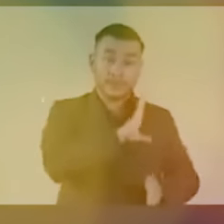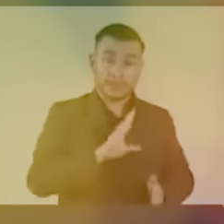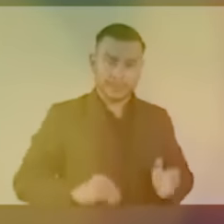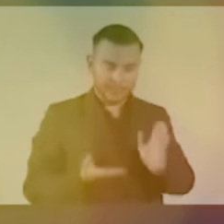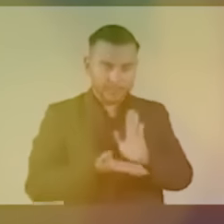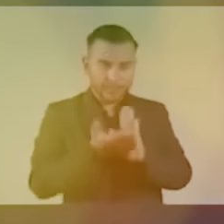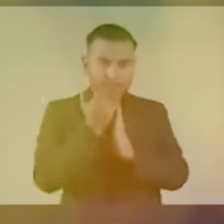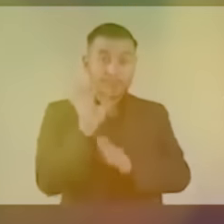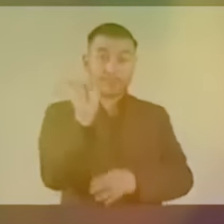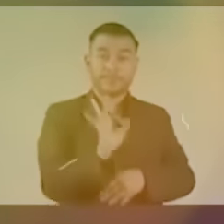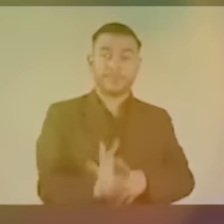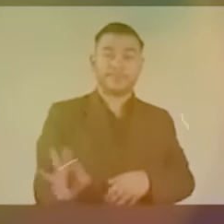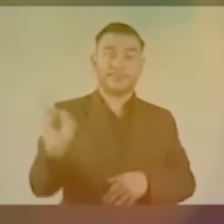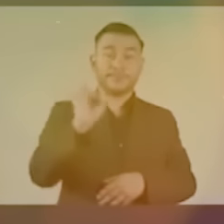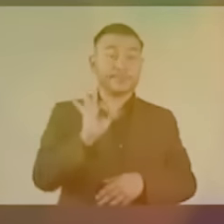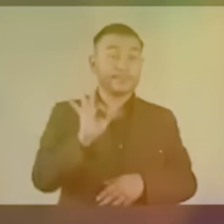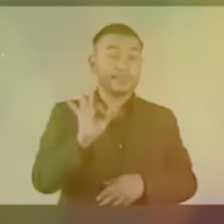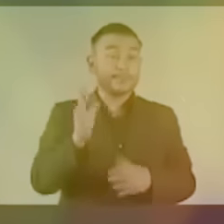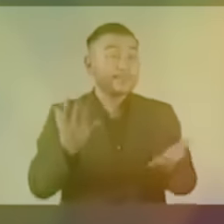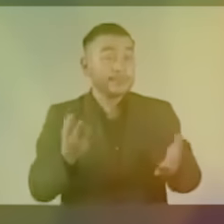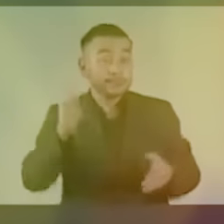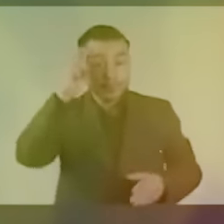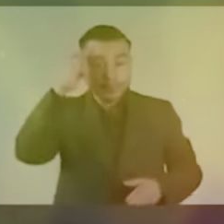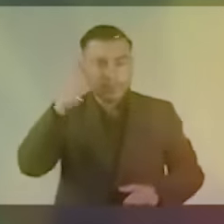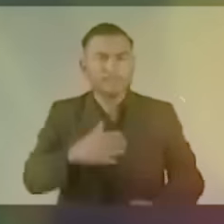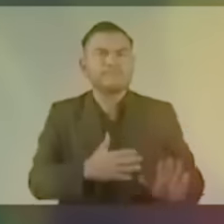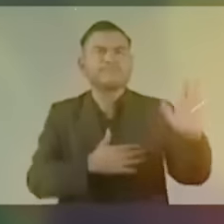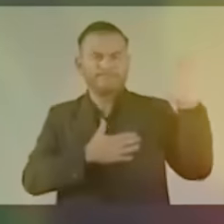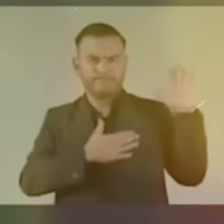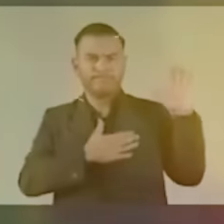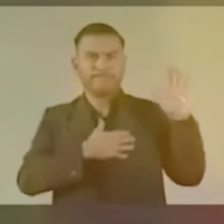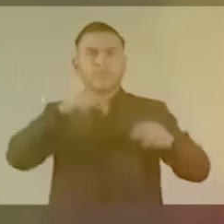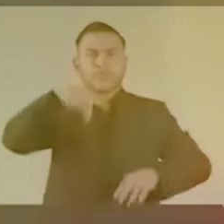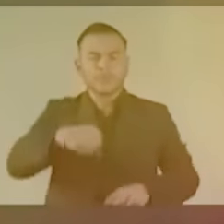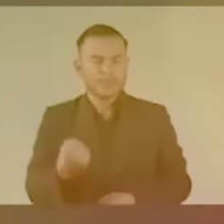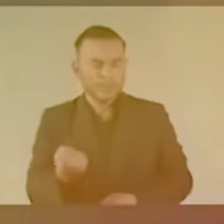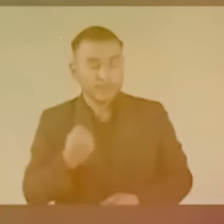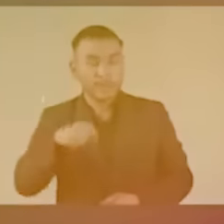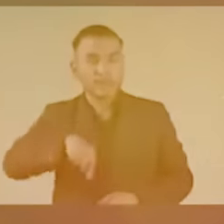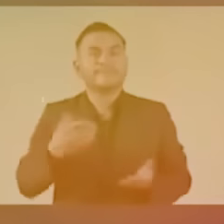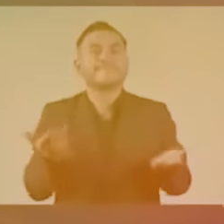adelante. Y ese es el juramento más importante que vine a hacer el día de hoy.